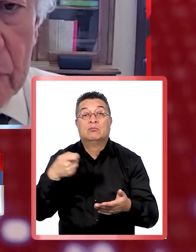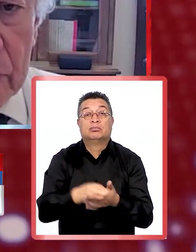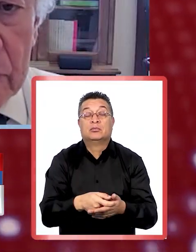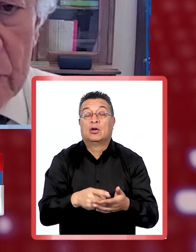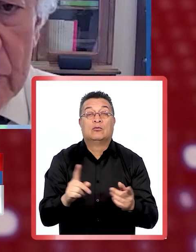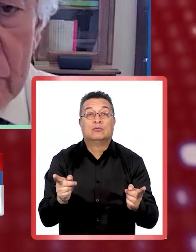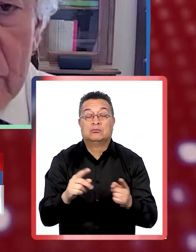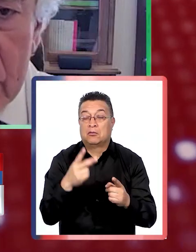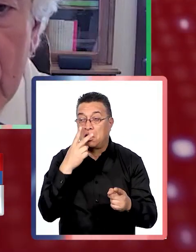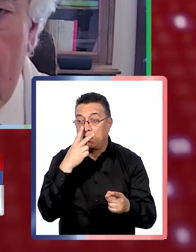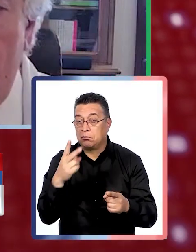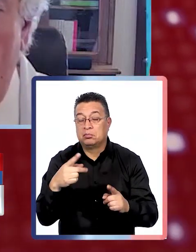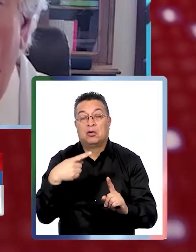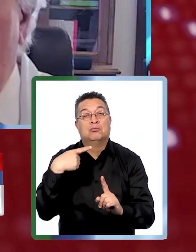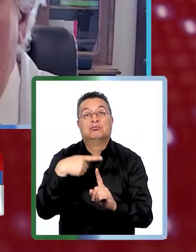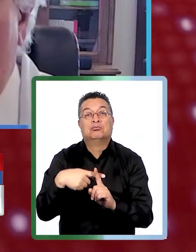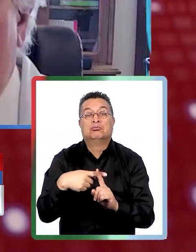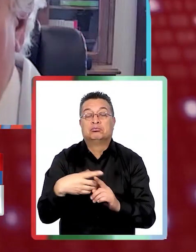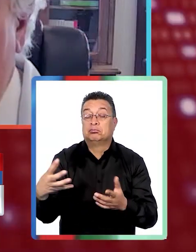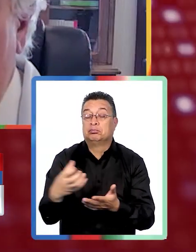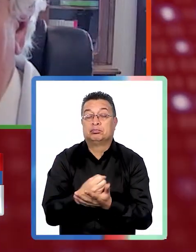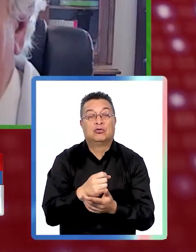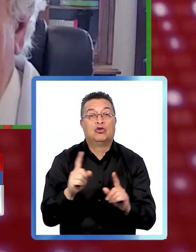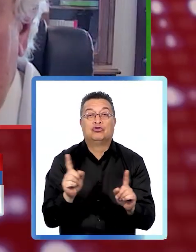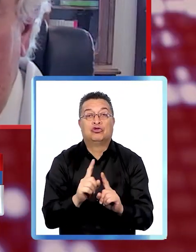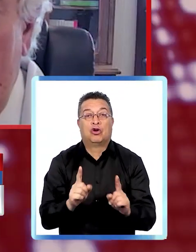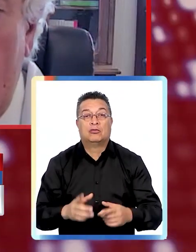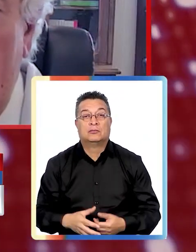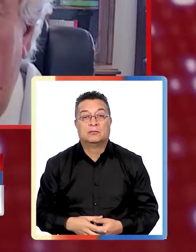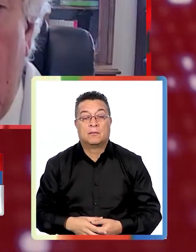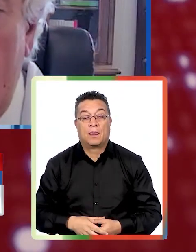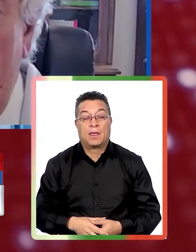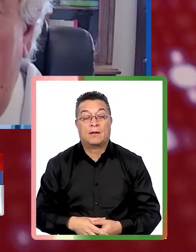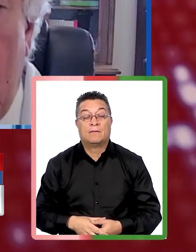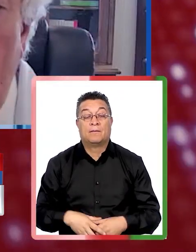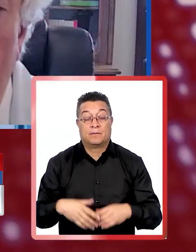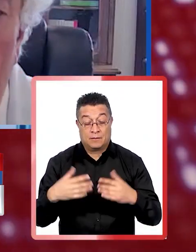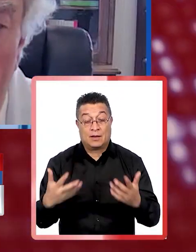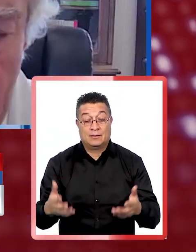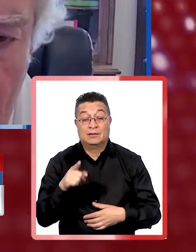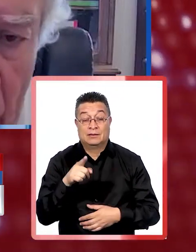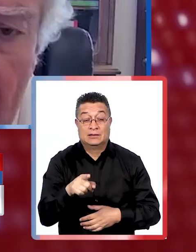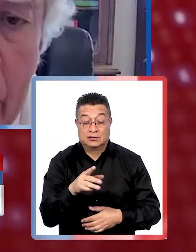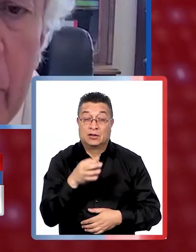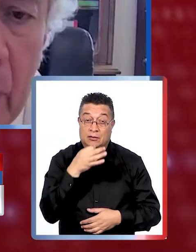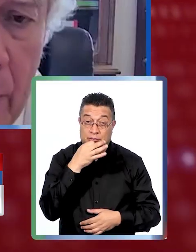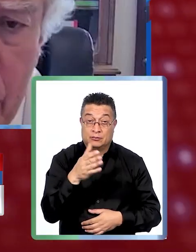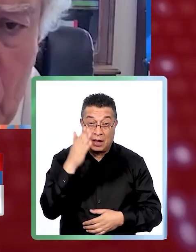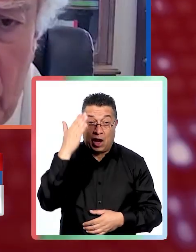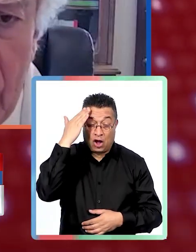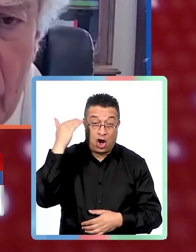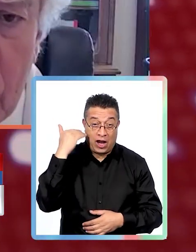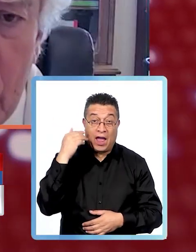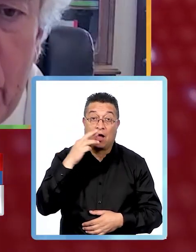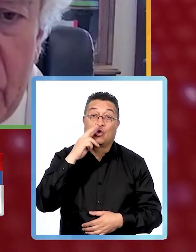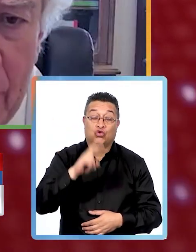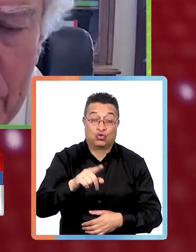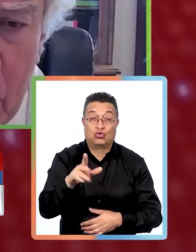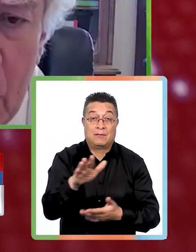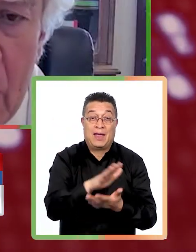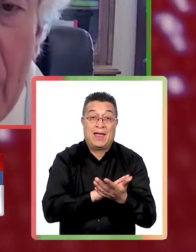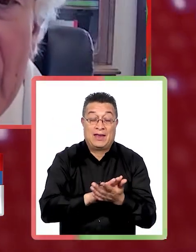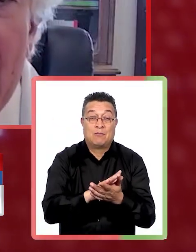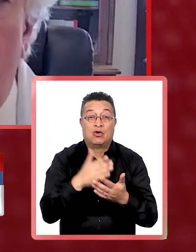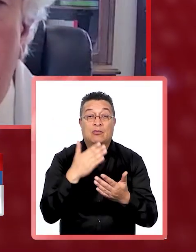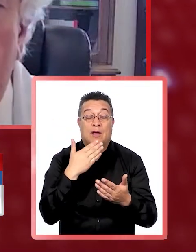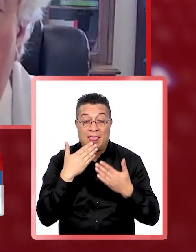de pesos que en realidad no vieron la retribución que ellos estaban esperando. De hecho, yo te iba a mencionar el mismo ejemplo. Corea del Sur, por